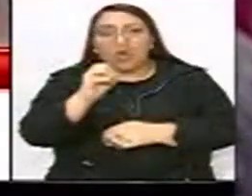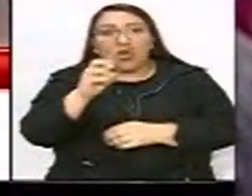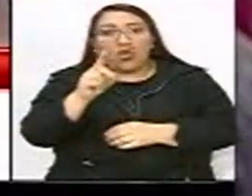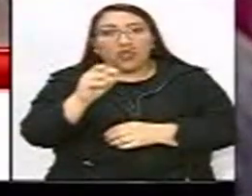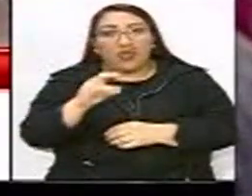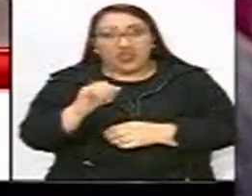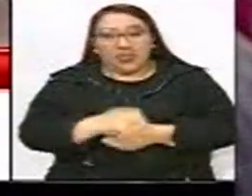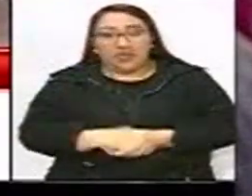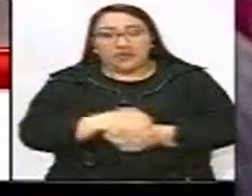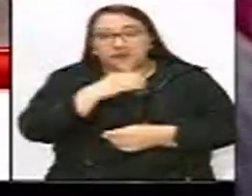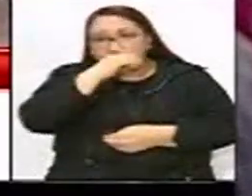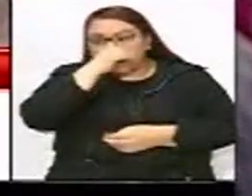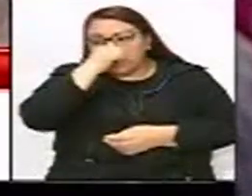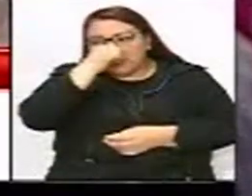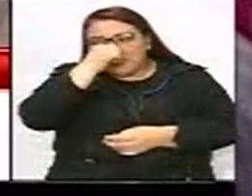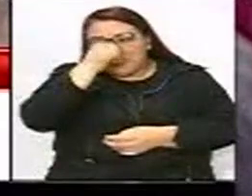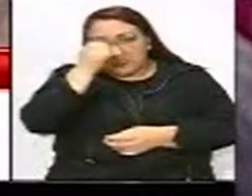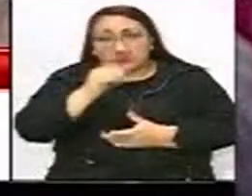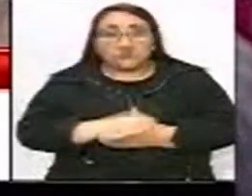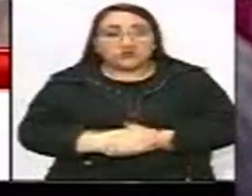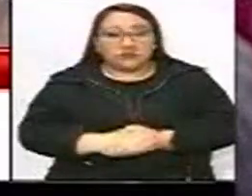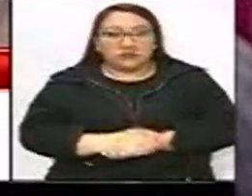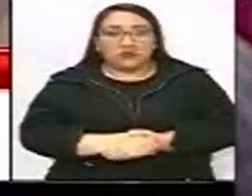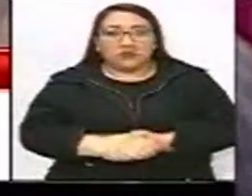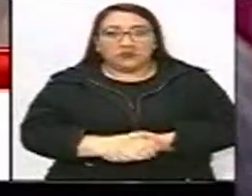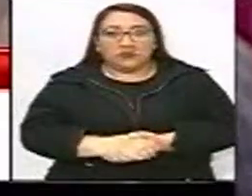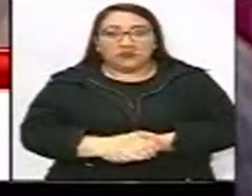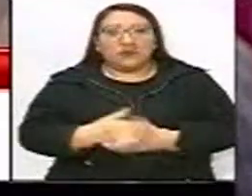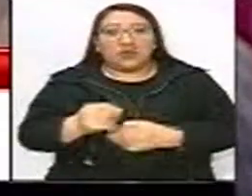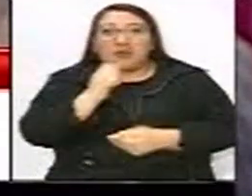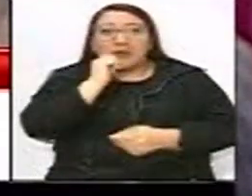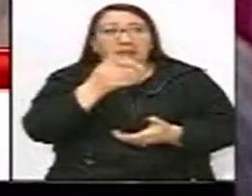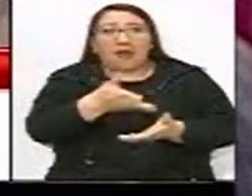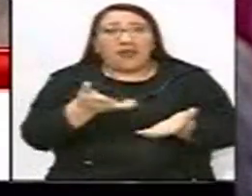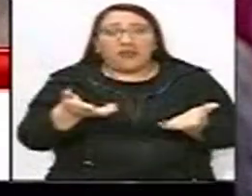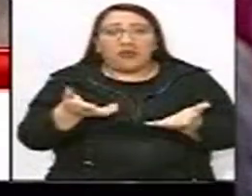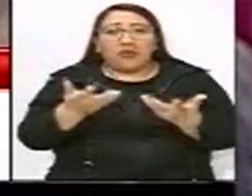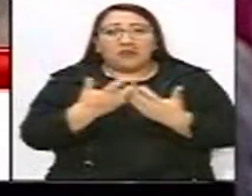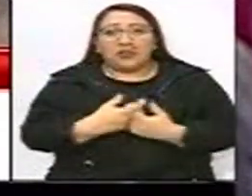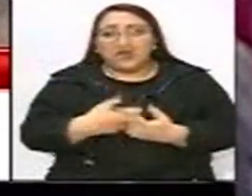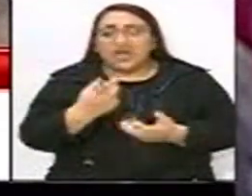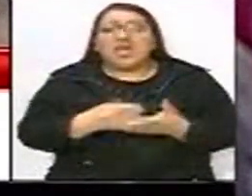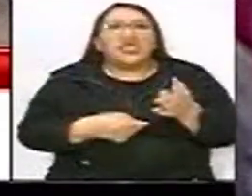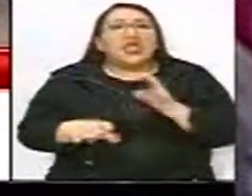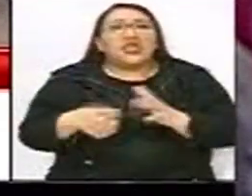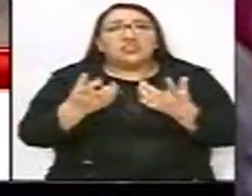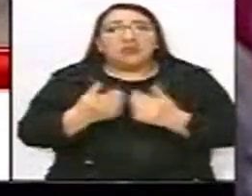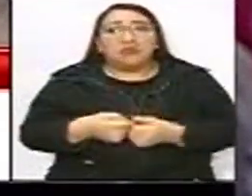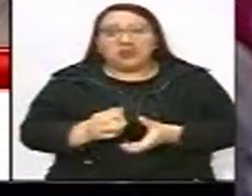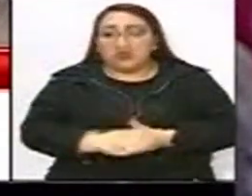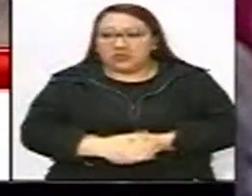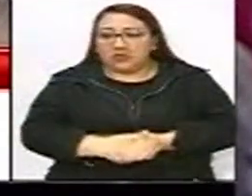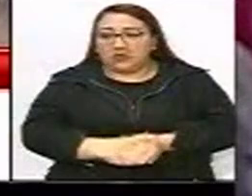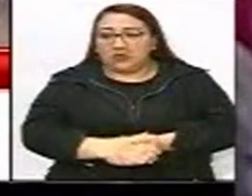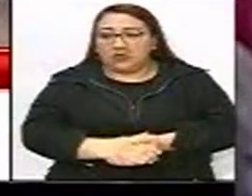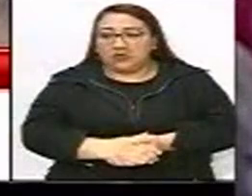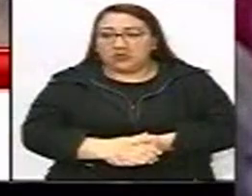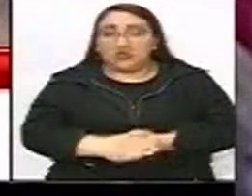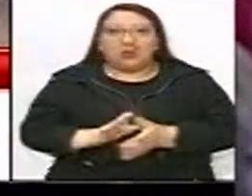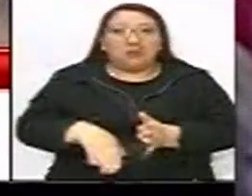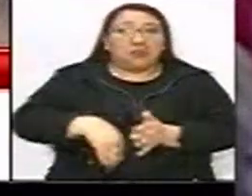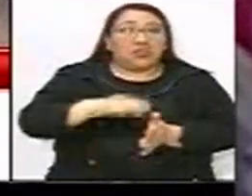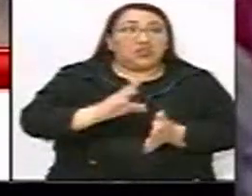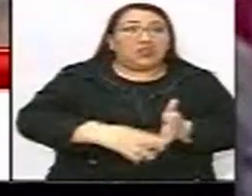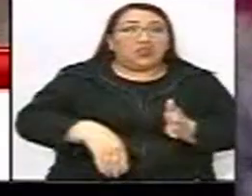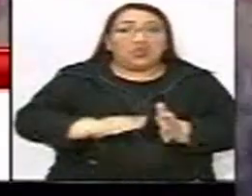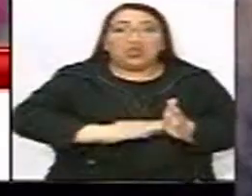Odría, el famoso general de la alegría. Está privatizada. ¿Y qué han hecho los concesionarios? Un poco de pintura y